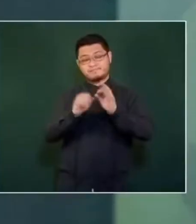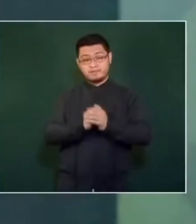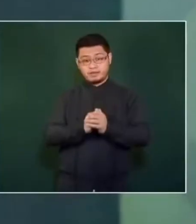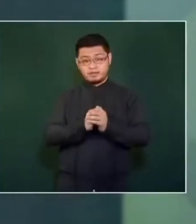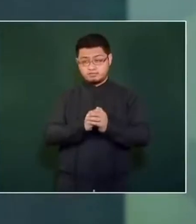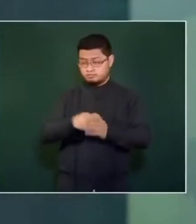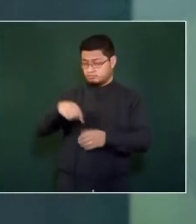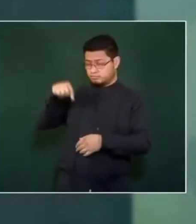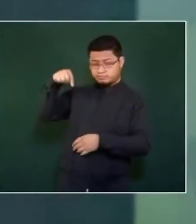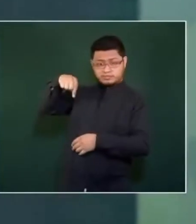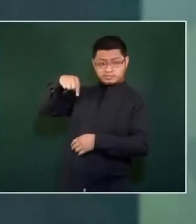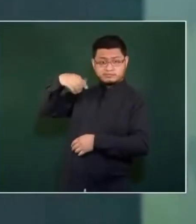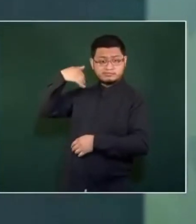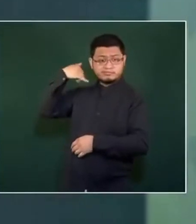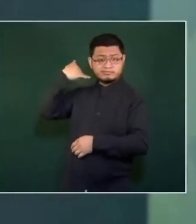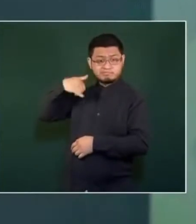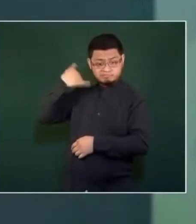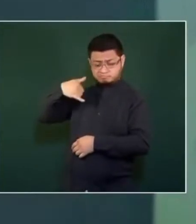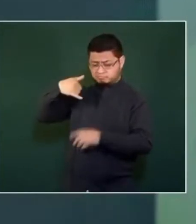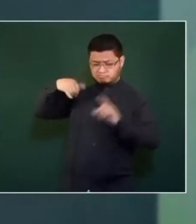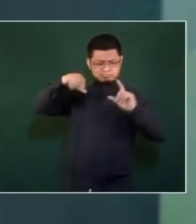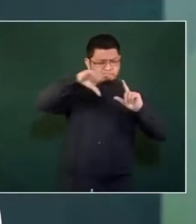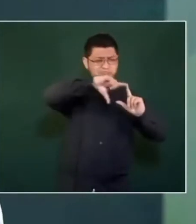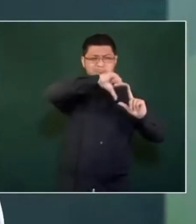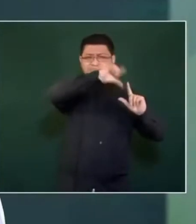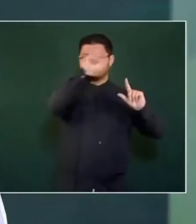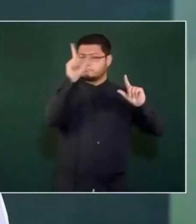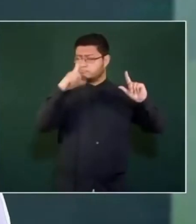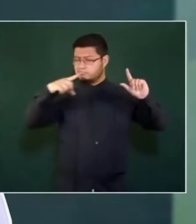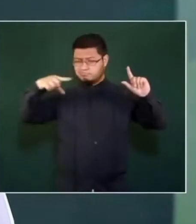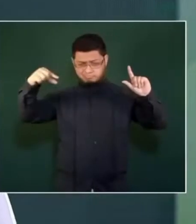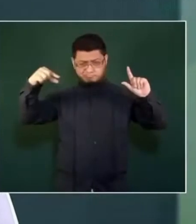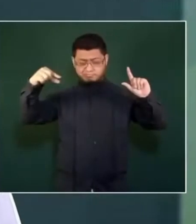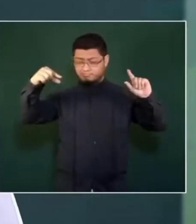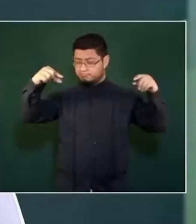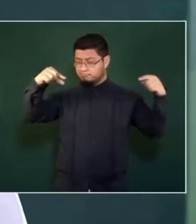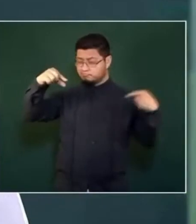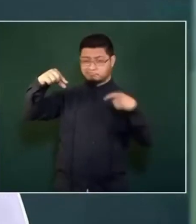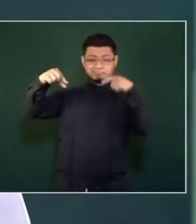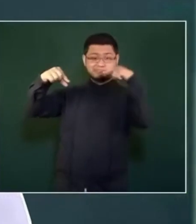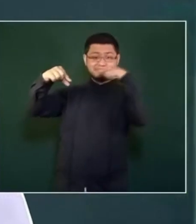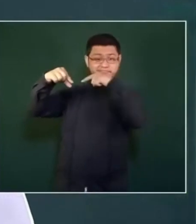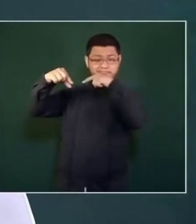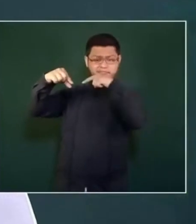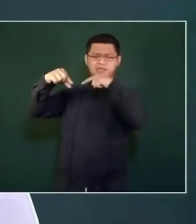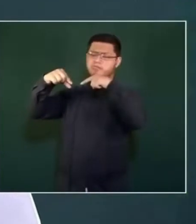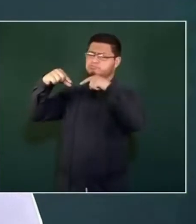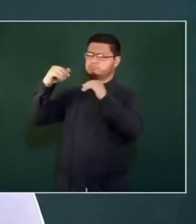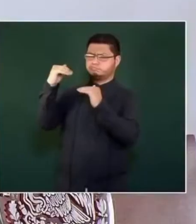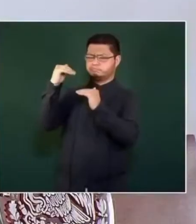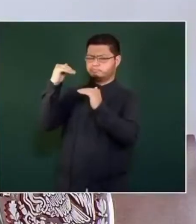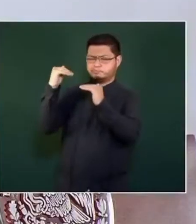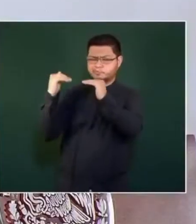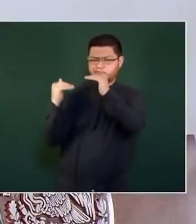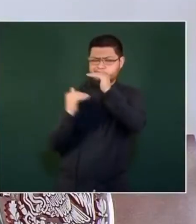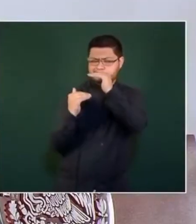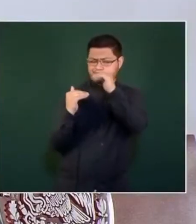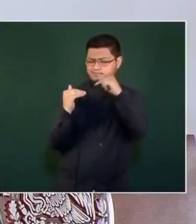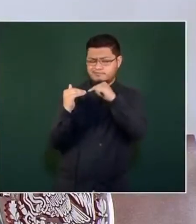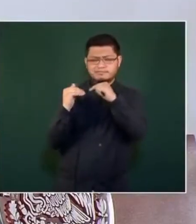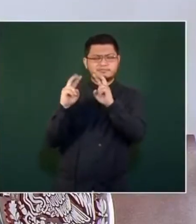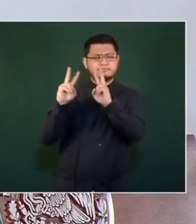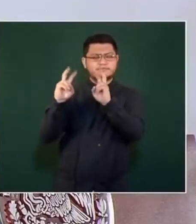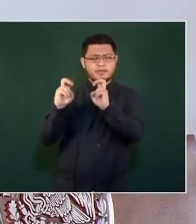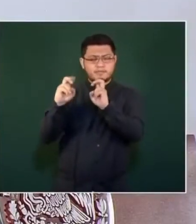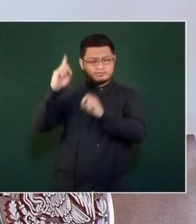federativa con menos delitos en